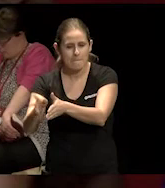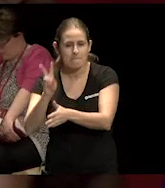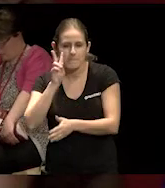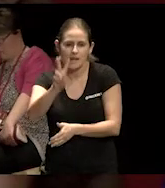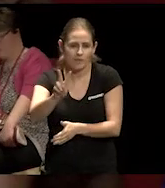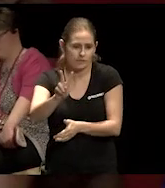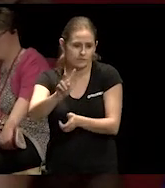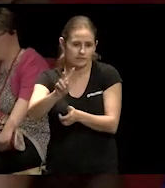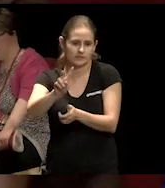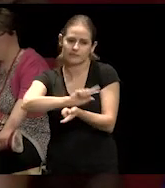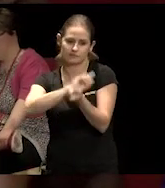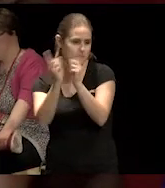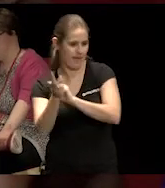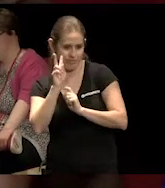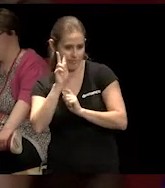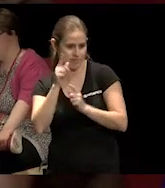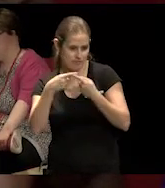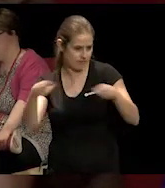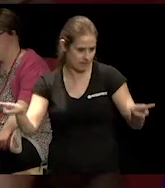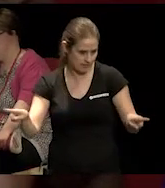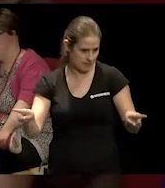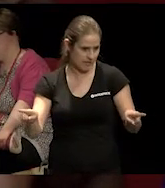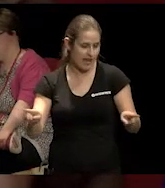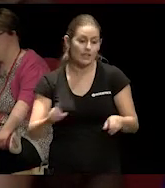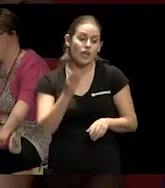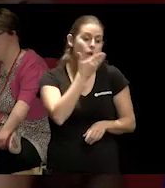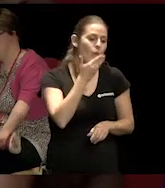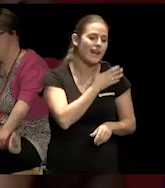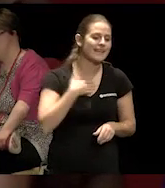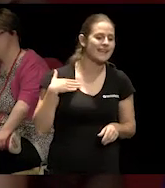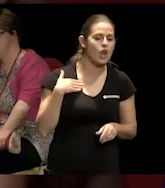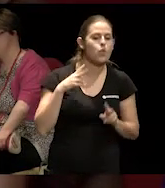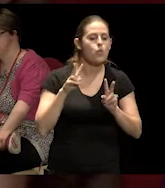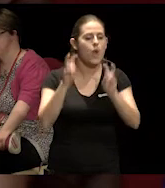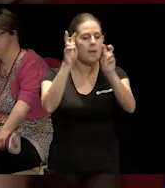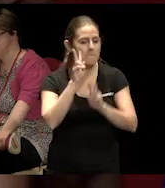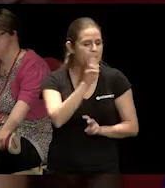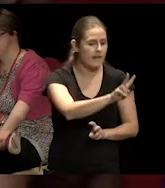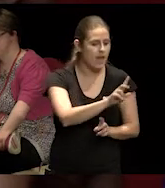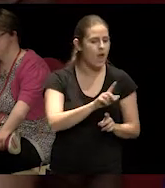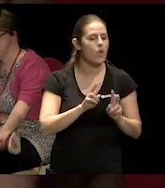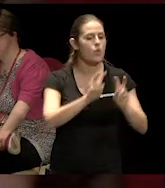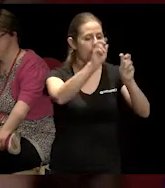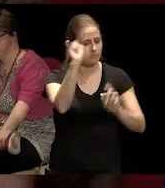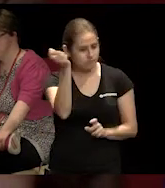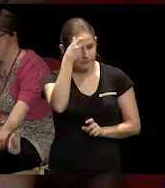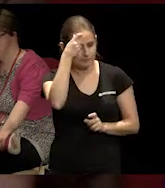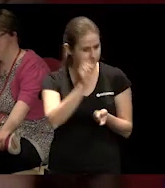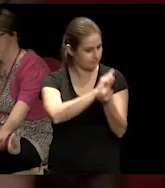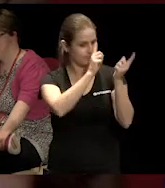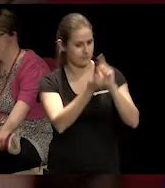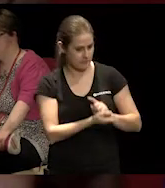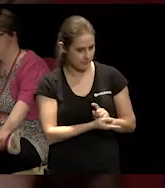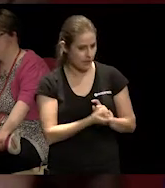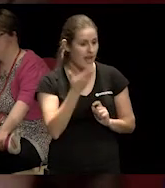nuevos creadores es generar nuevas miradas. Y esa es toda nuestra fuerza, que realmente